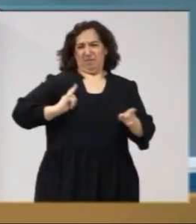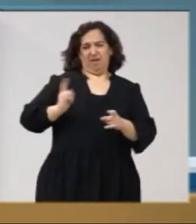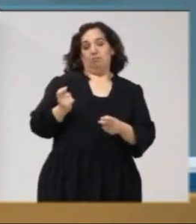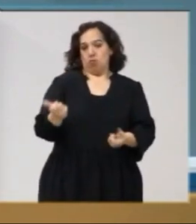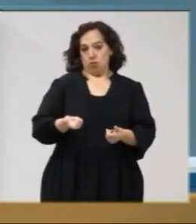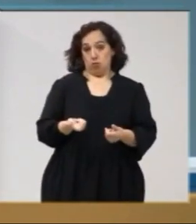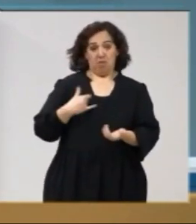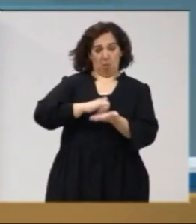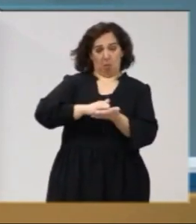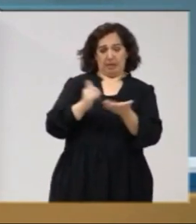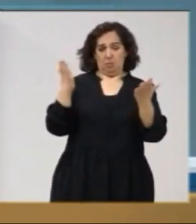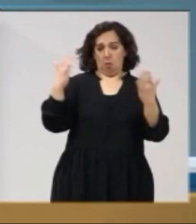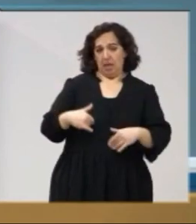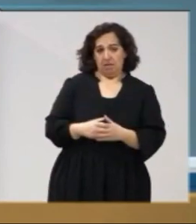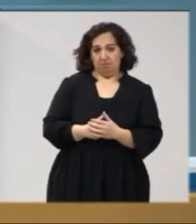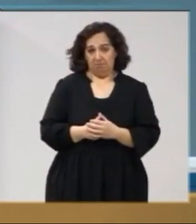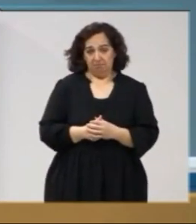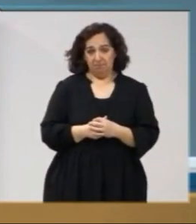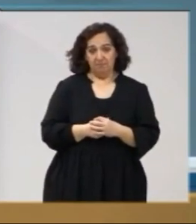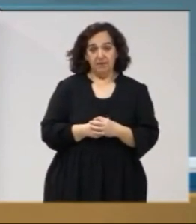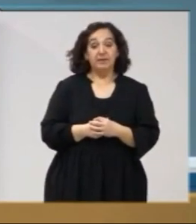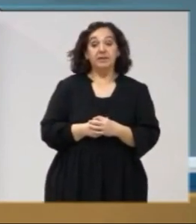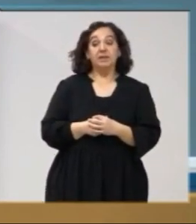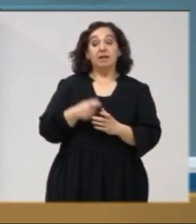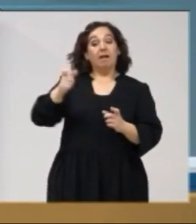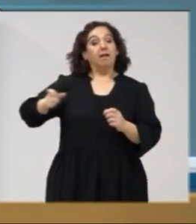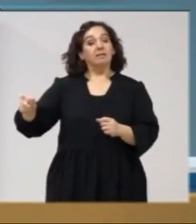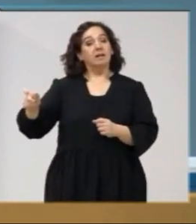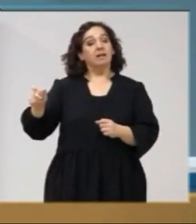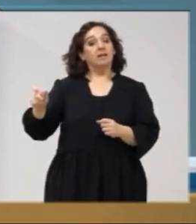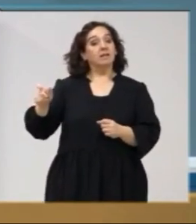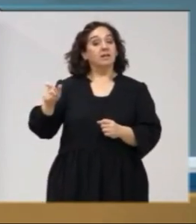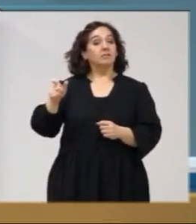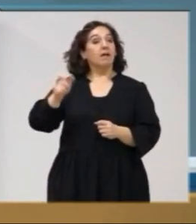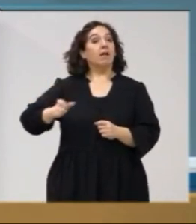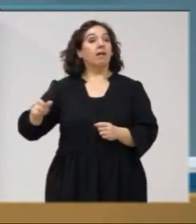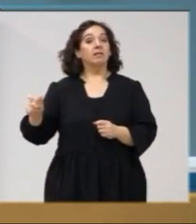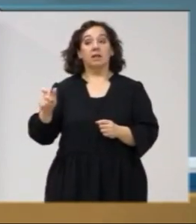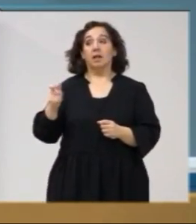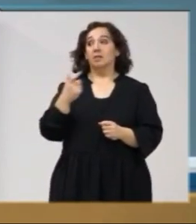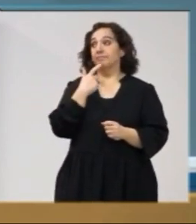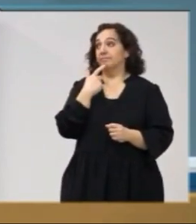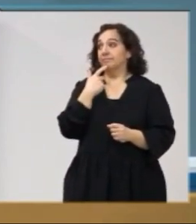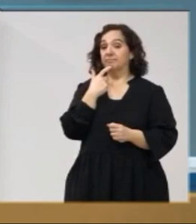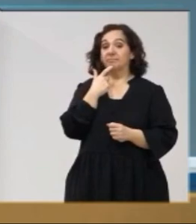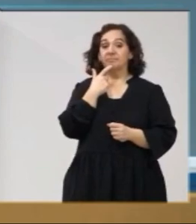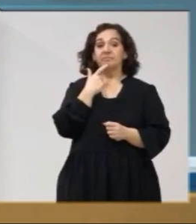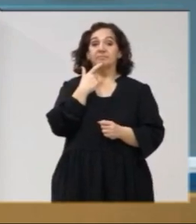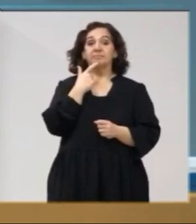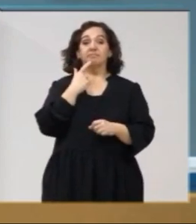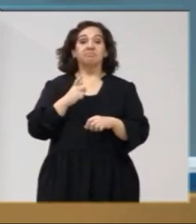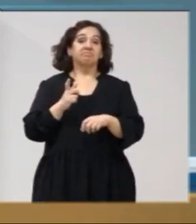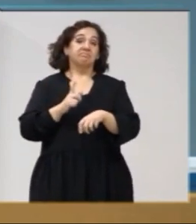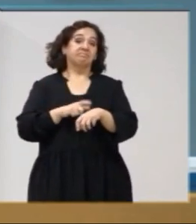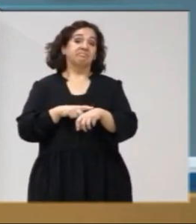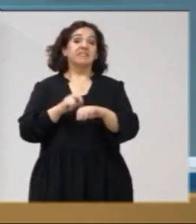Además no tengo WhatsApp, saben que no me deben de llamar antes de